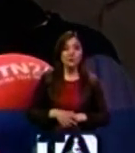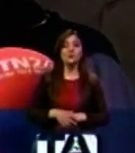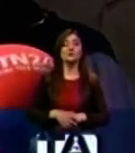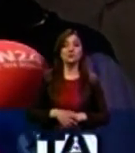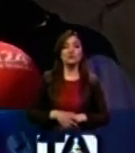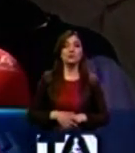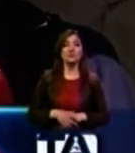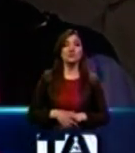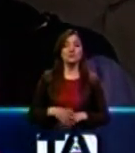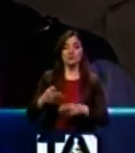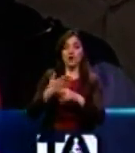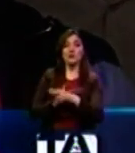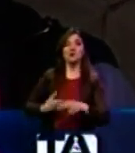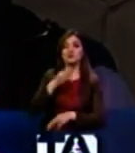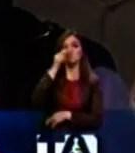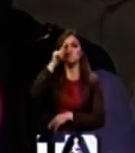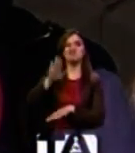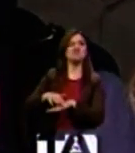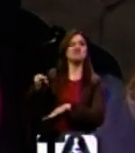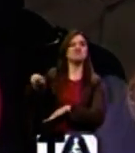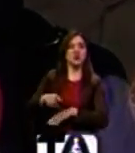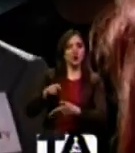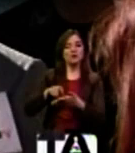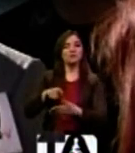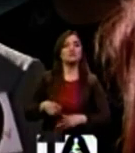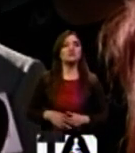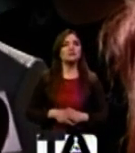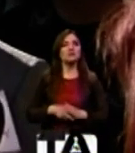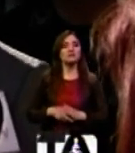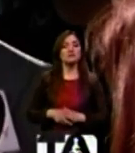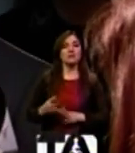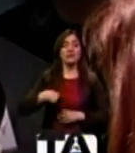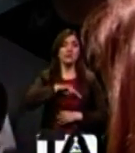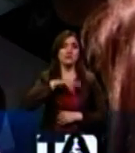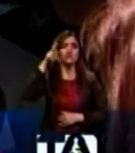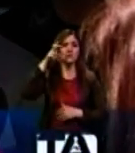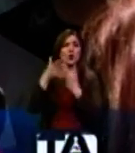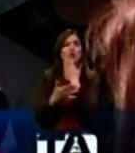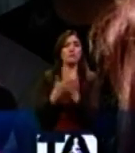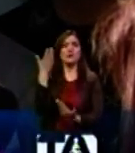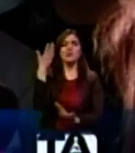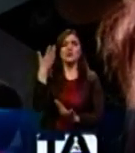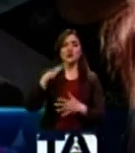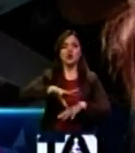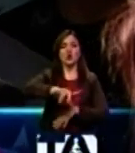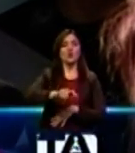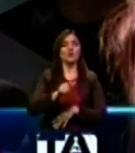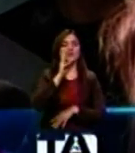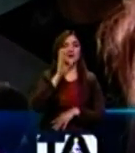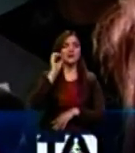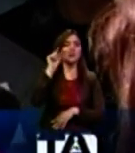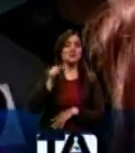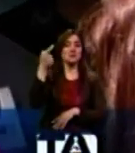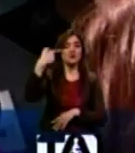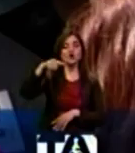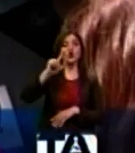cae el expresidente Rafael Correa por este contrato. Nosotros creemos fácilmente aquí se han robado 60 mil